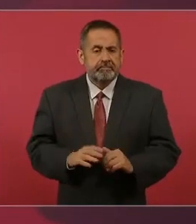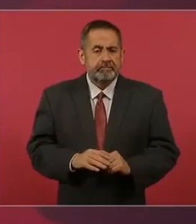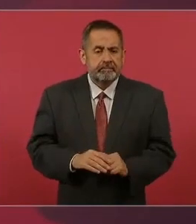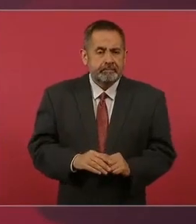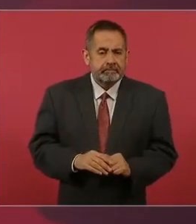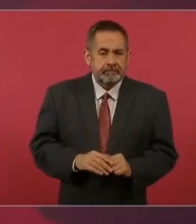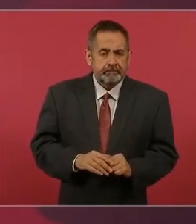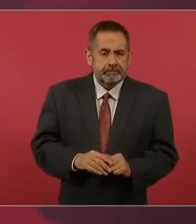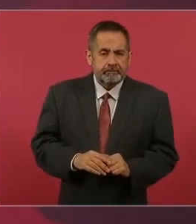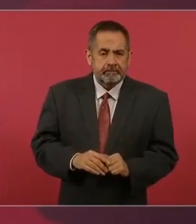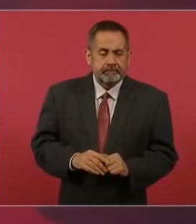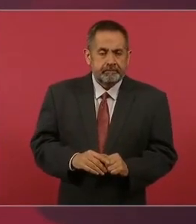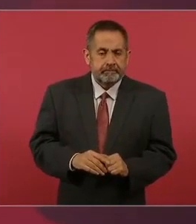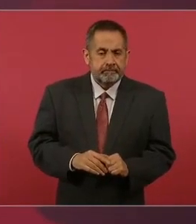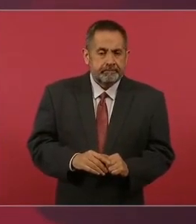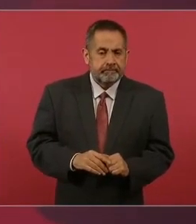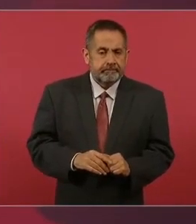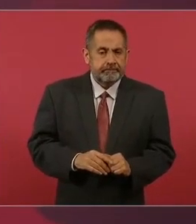que